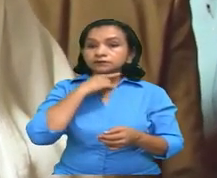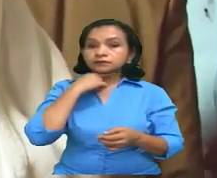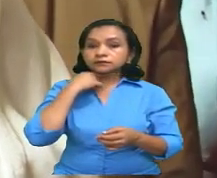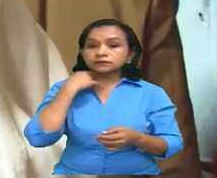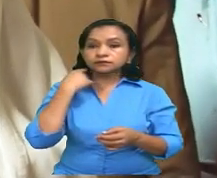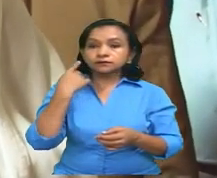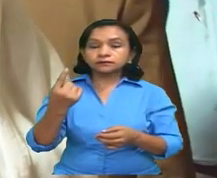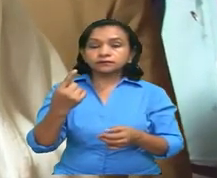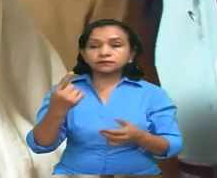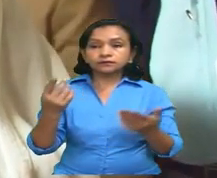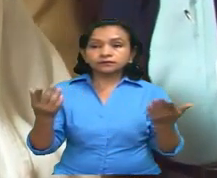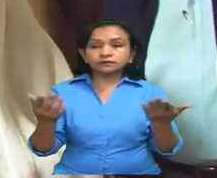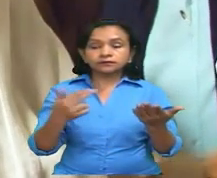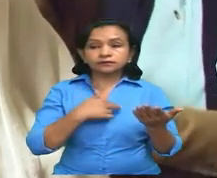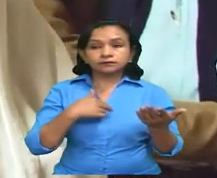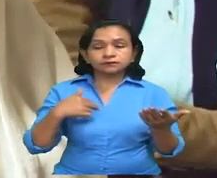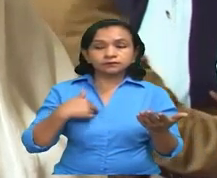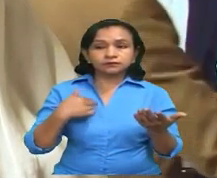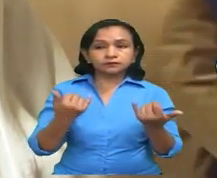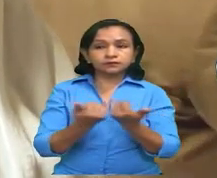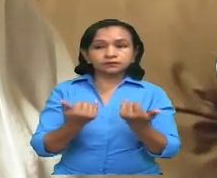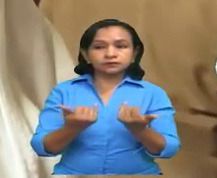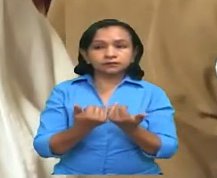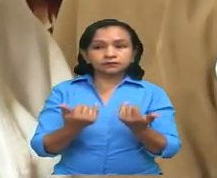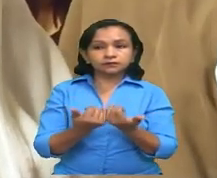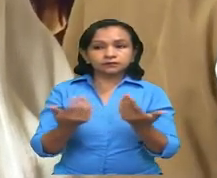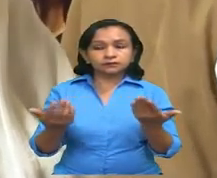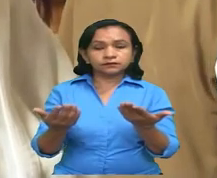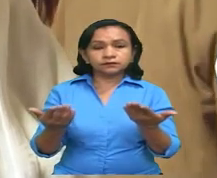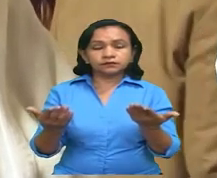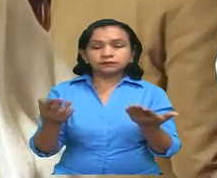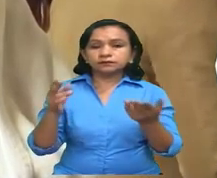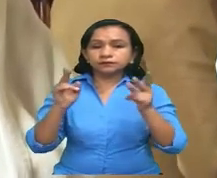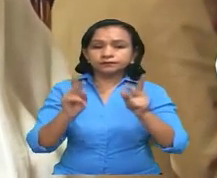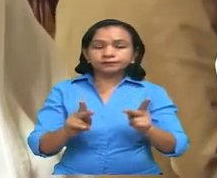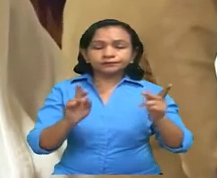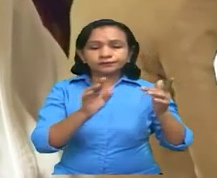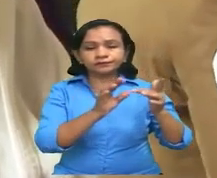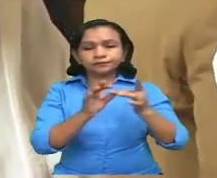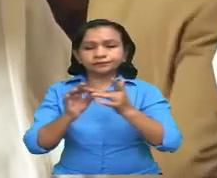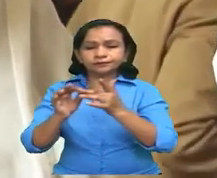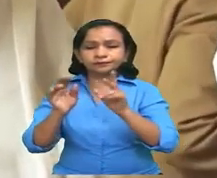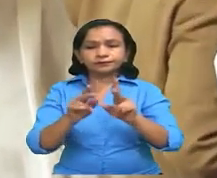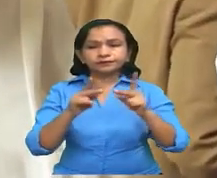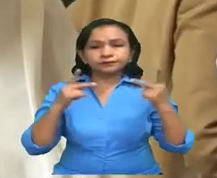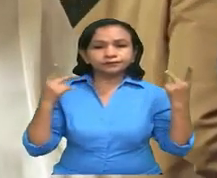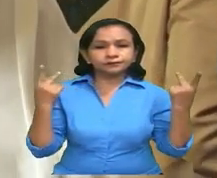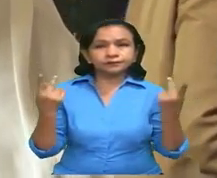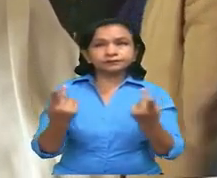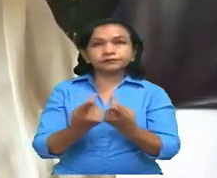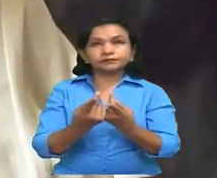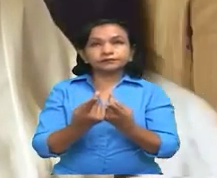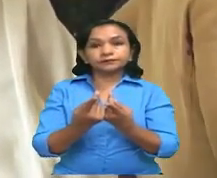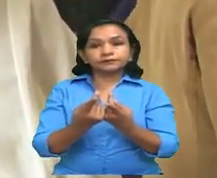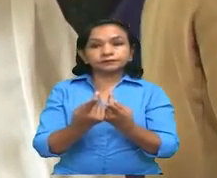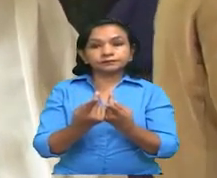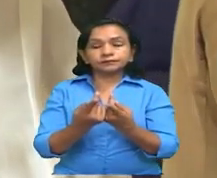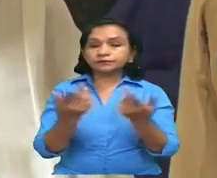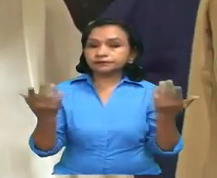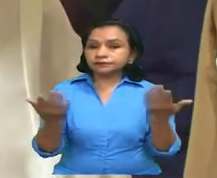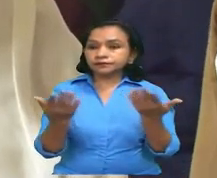nuestros pueblos. Por eso yo considero que haber conocido a Nicaragua, y ya llevo 6 años aquí, es un